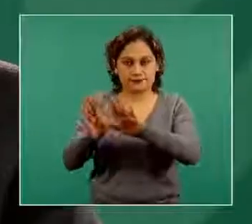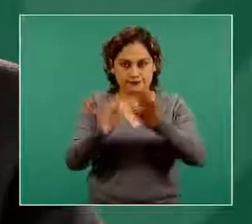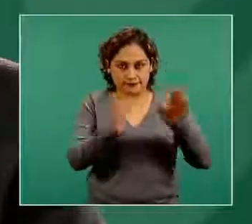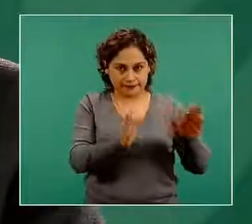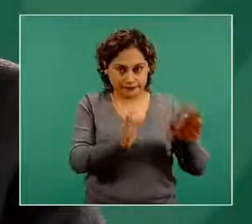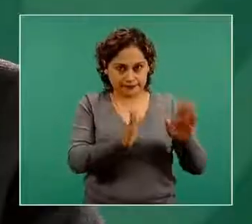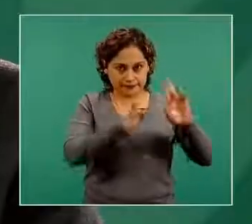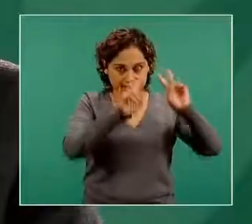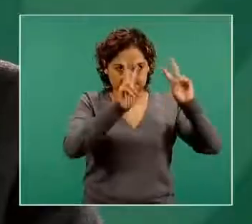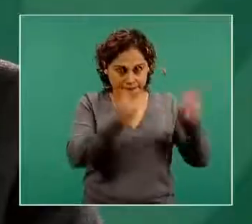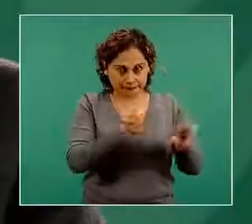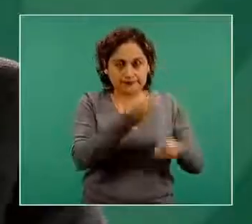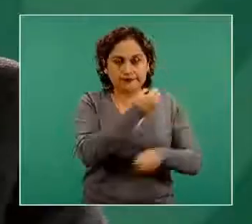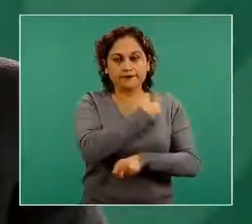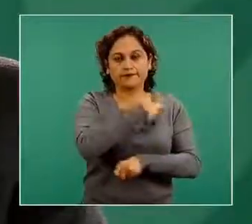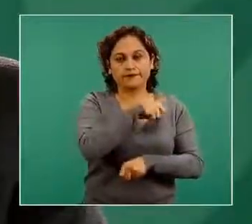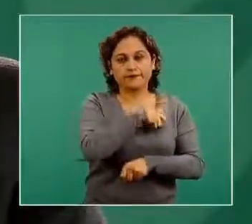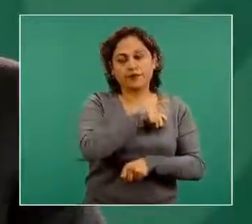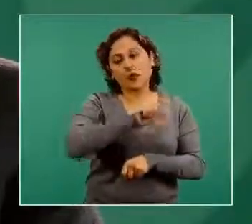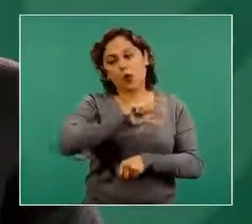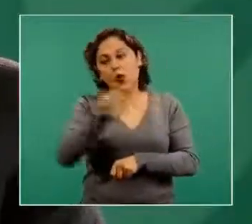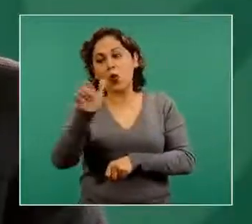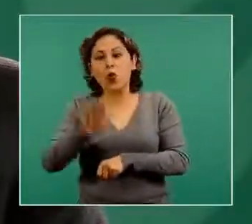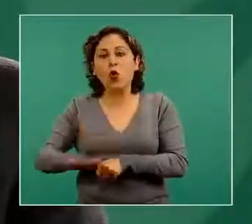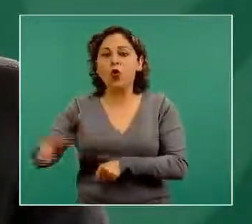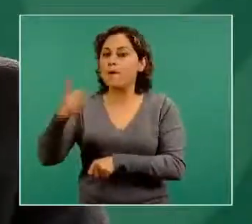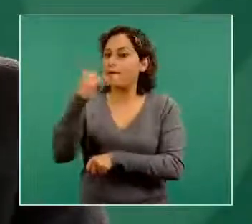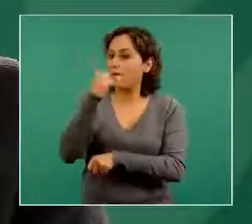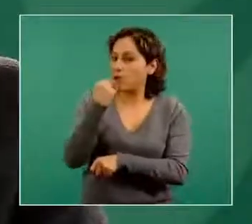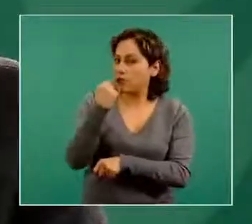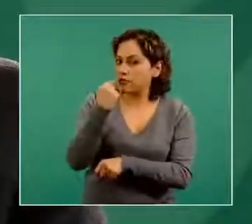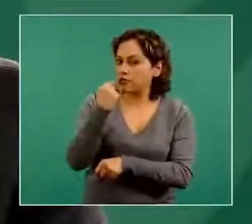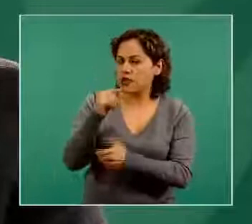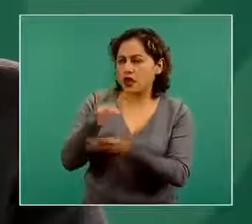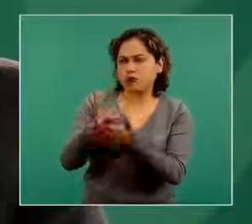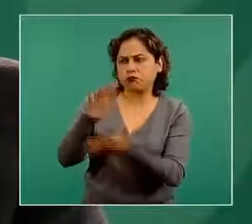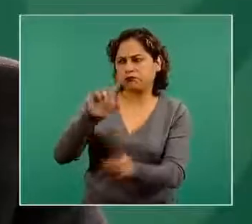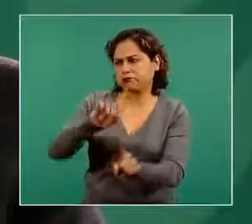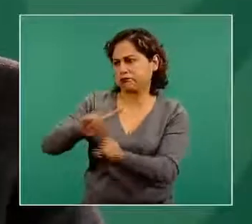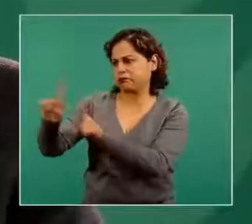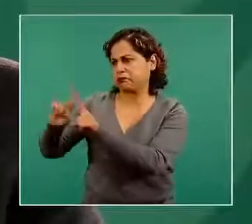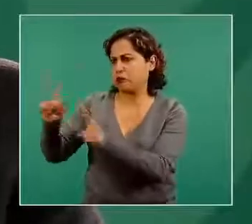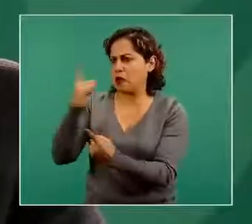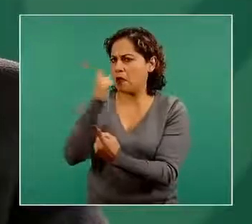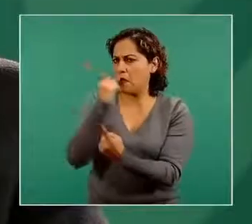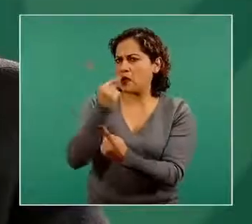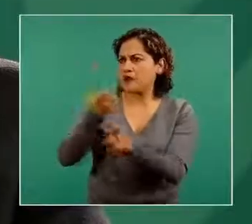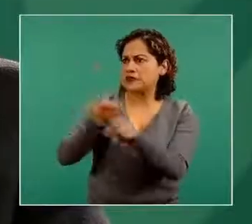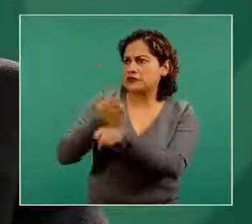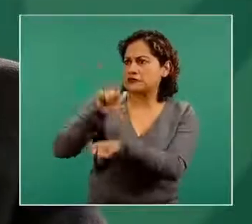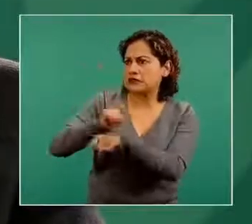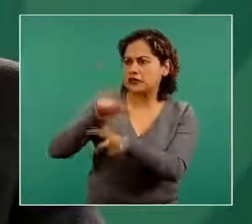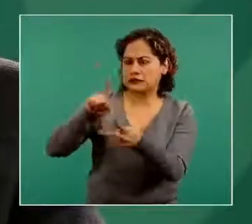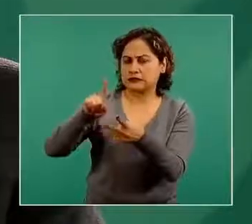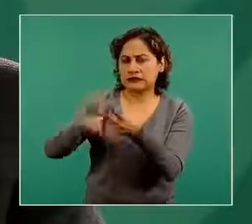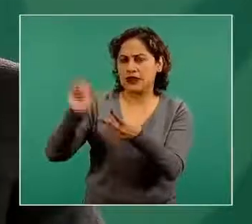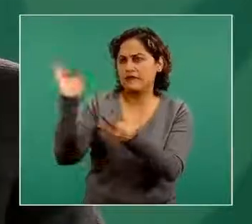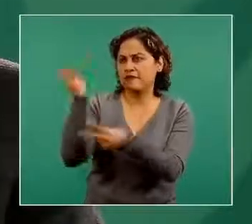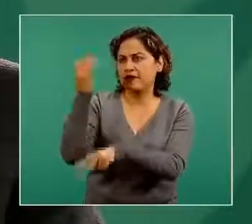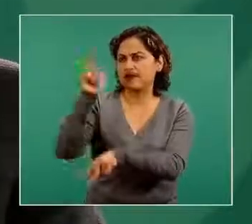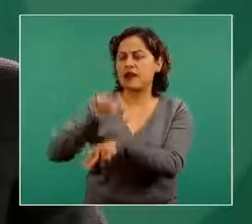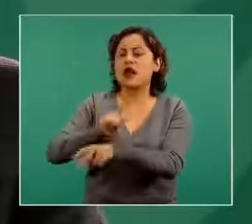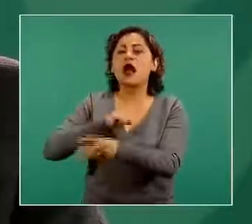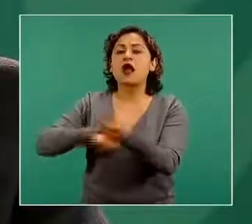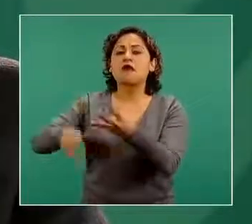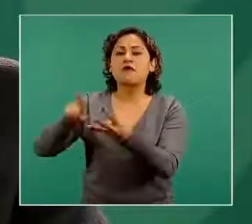amplio, muy amplio, y hay policía federal, hay policía estatal, hay policía local, hay distintos cuerpos